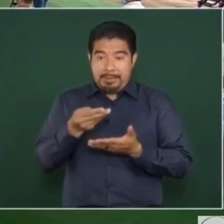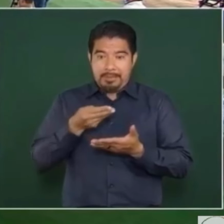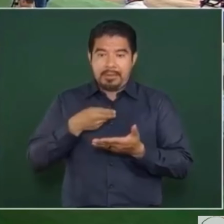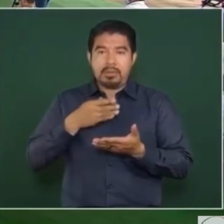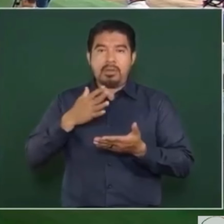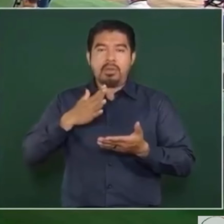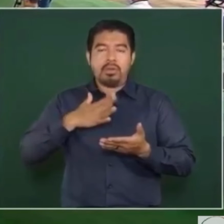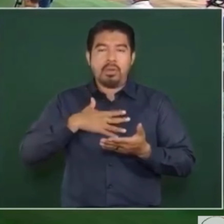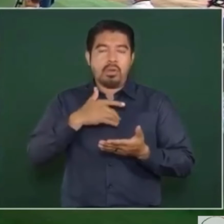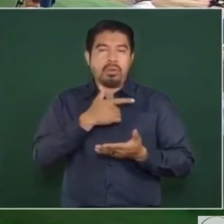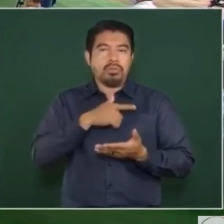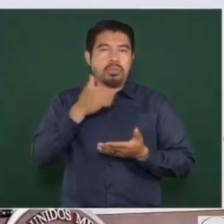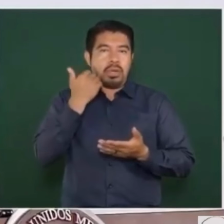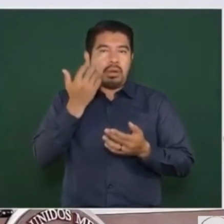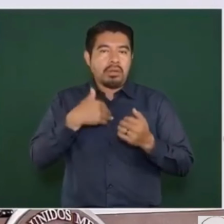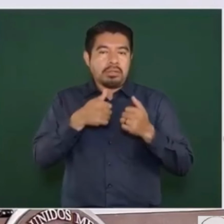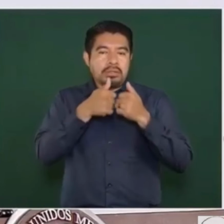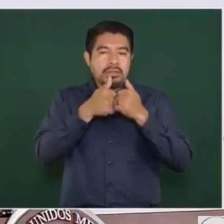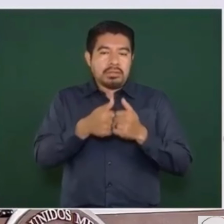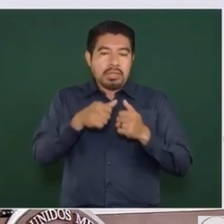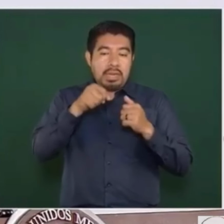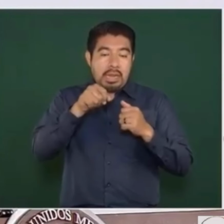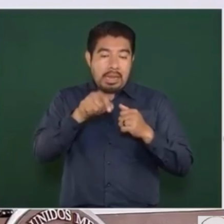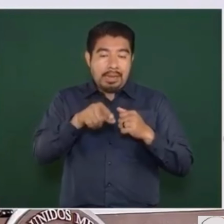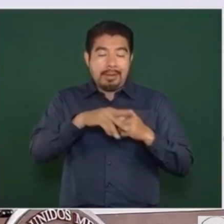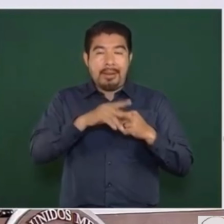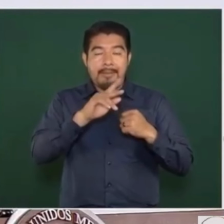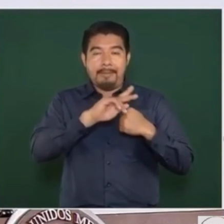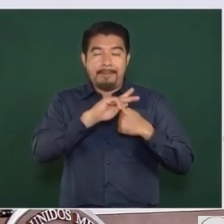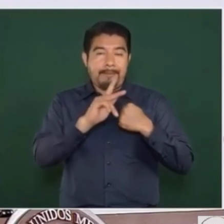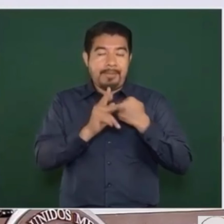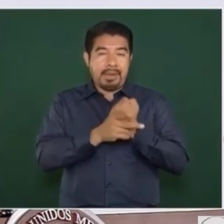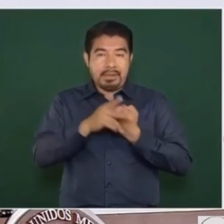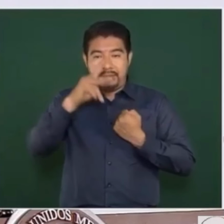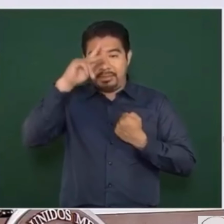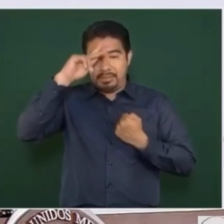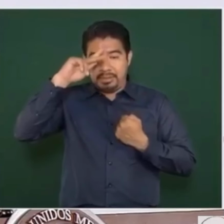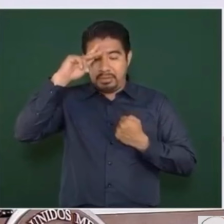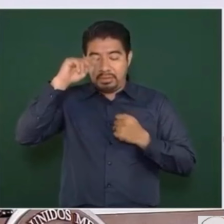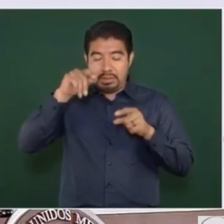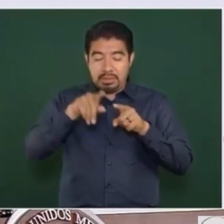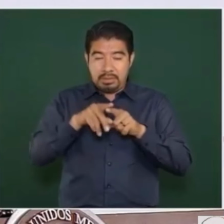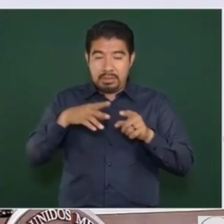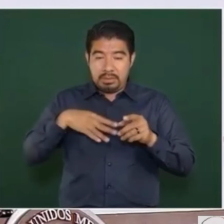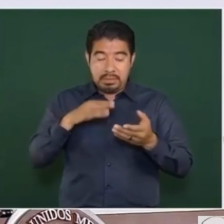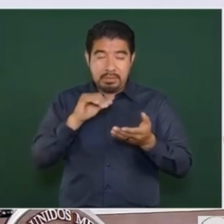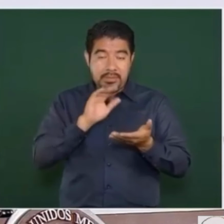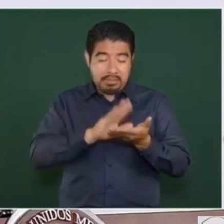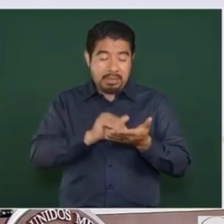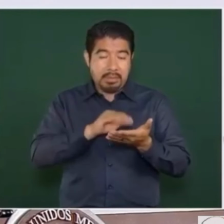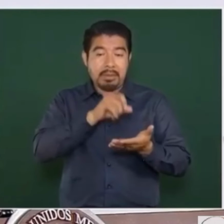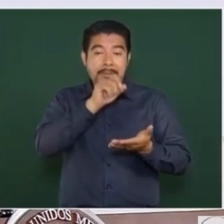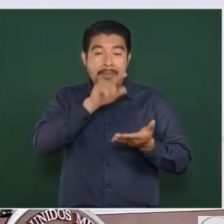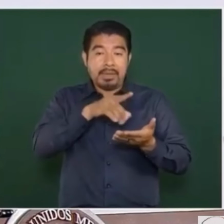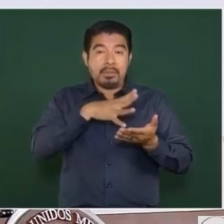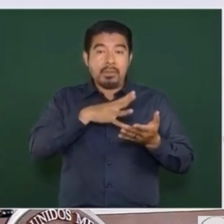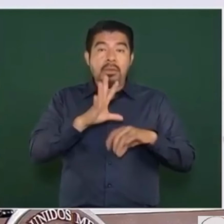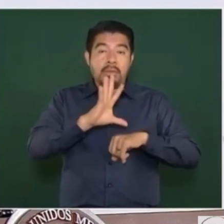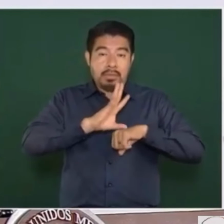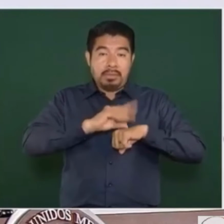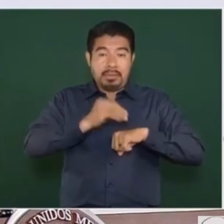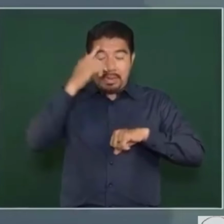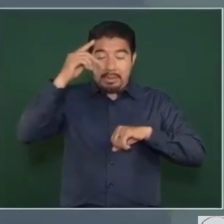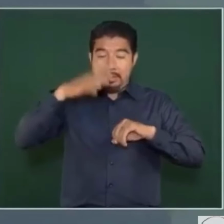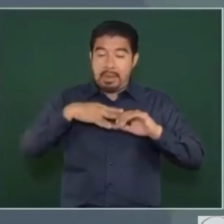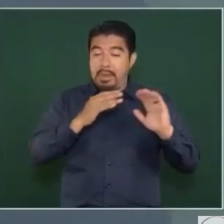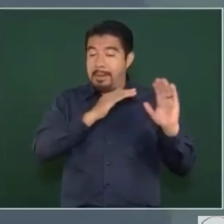entregaron los salvoconductos para que la esposa del presidente y sus hijos menores pudieran viajar con todas las seguridades a